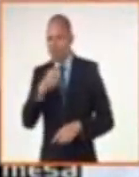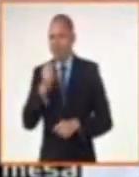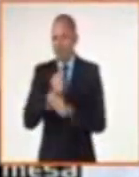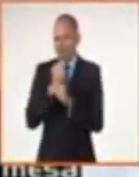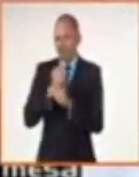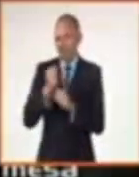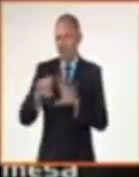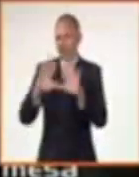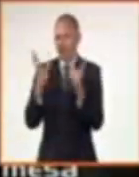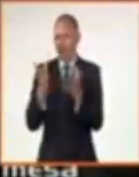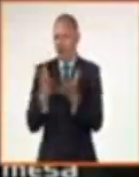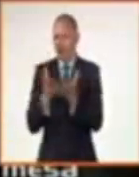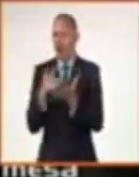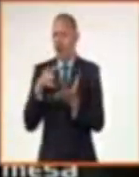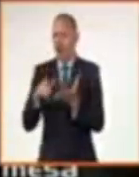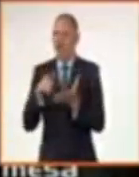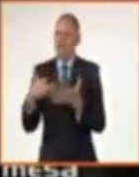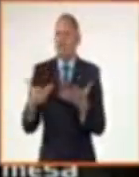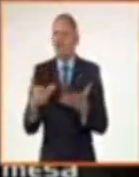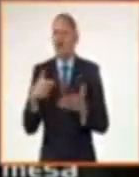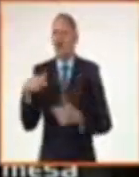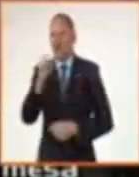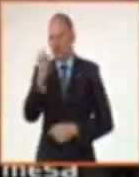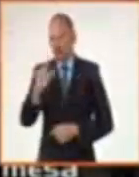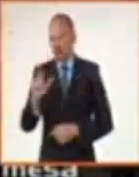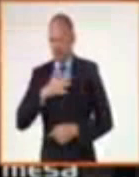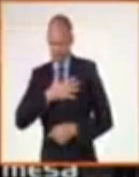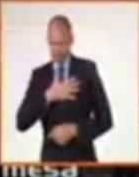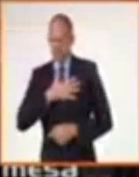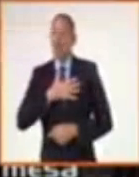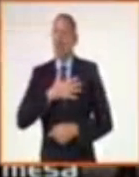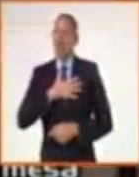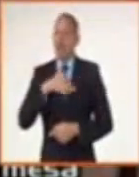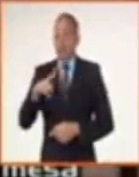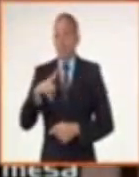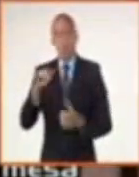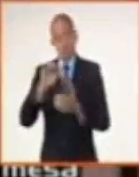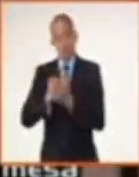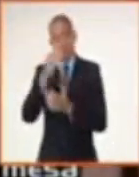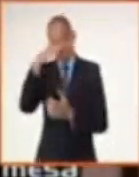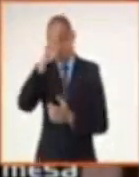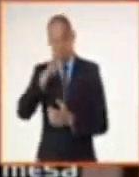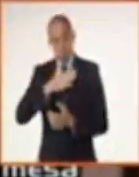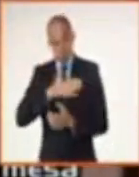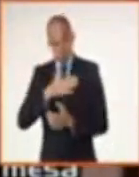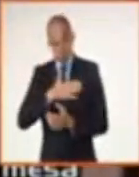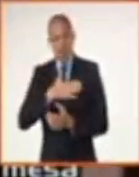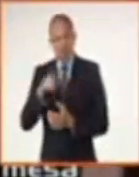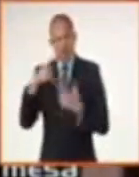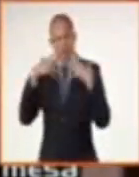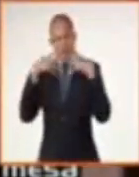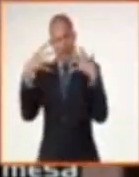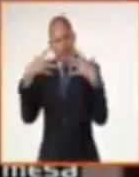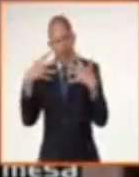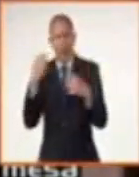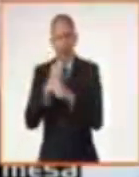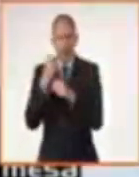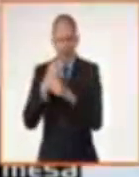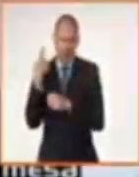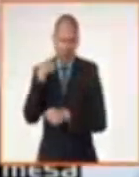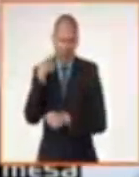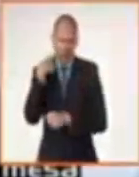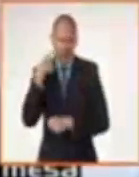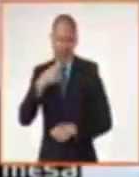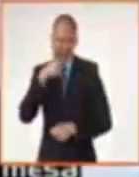de Cuba, Gianni Minà. Una personalidad del periodismo italiano, quien además